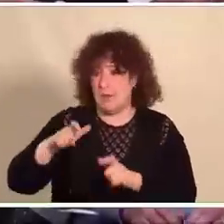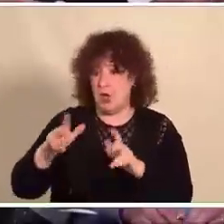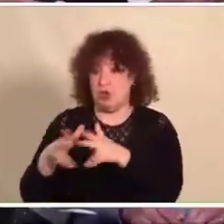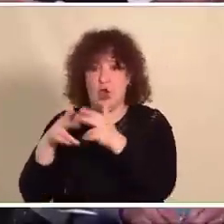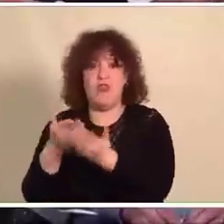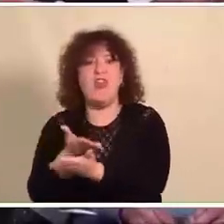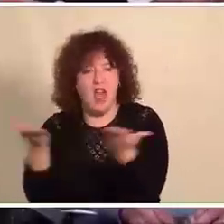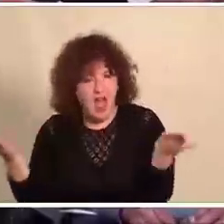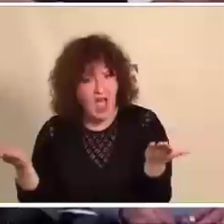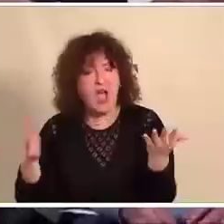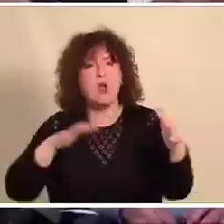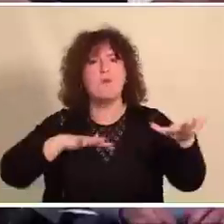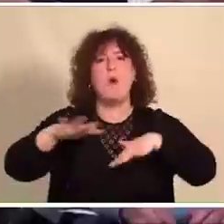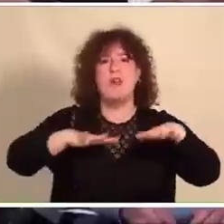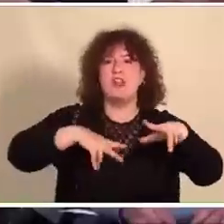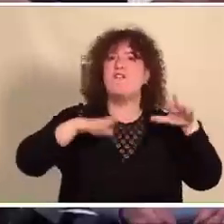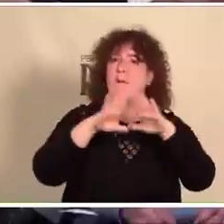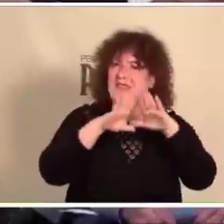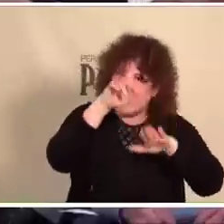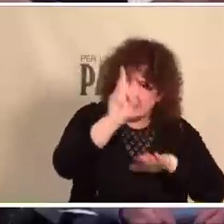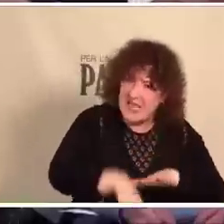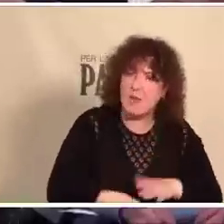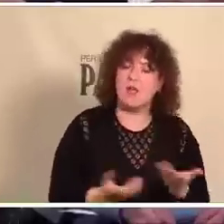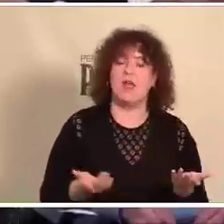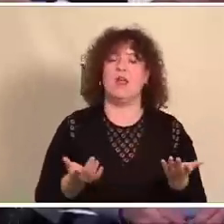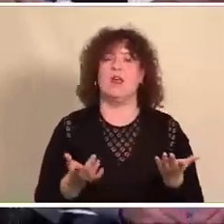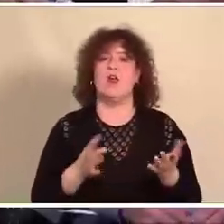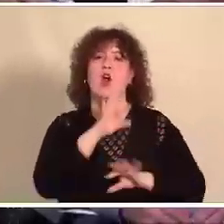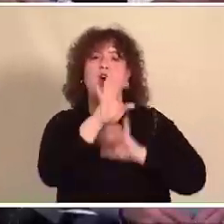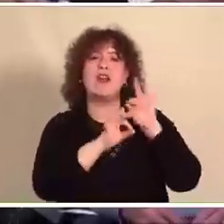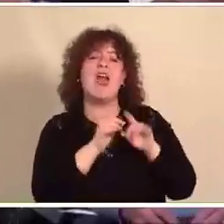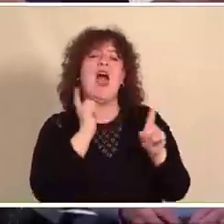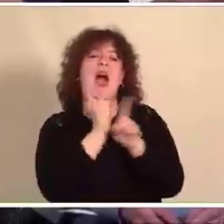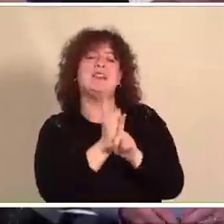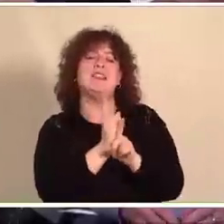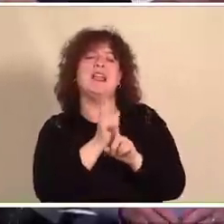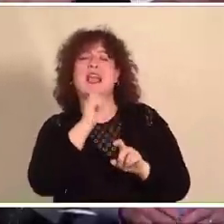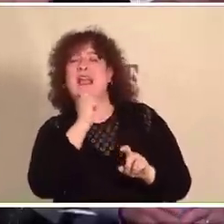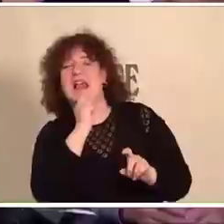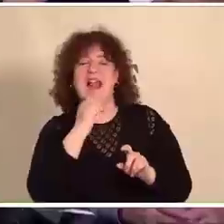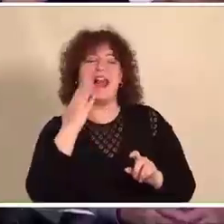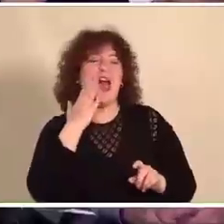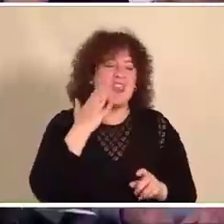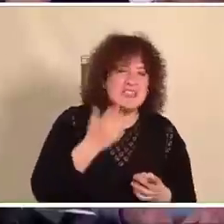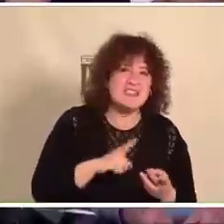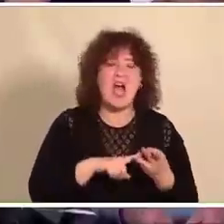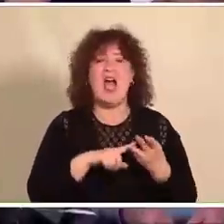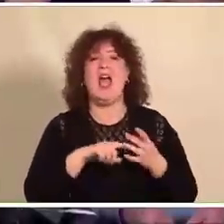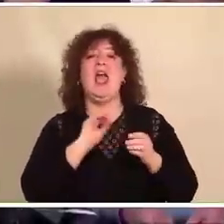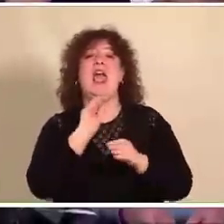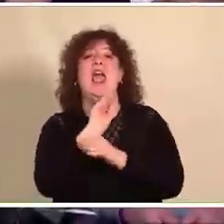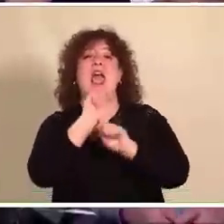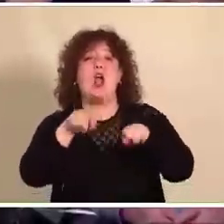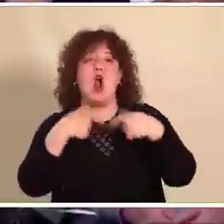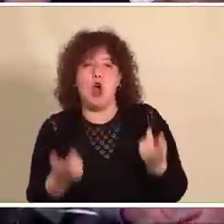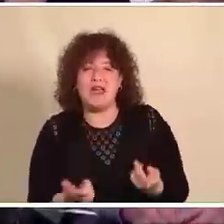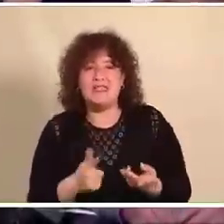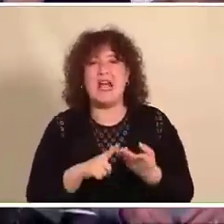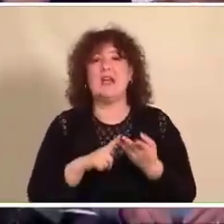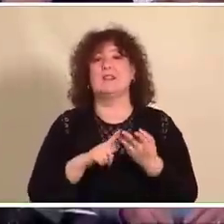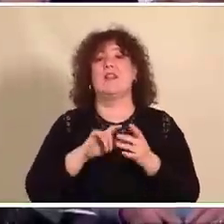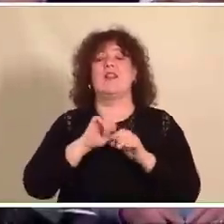el movimiento feminista las organizaciones anti racistas ecologistas organizaciones en defensa de la paz